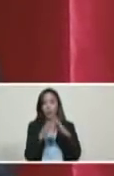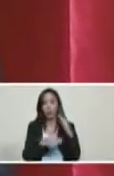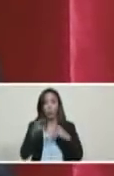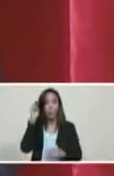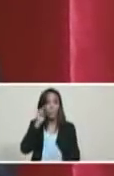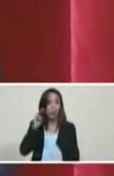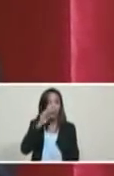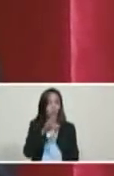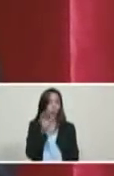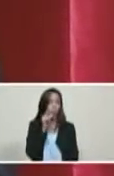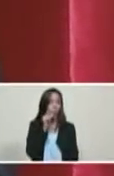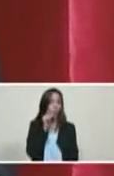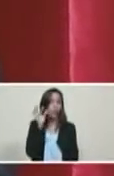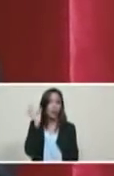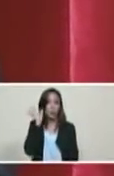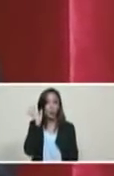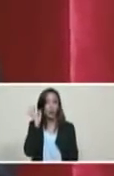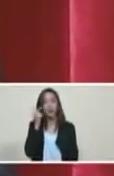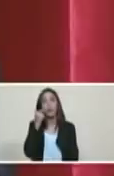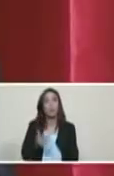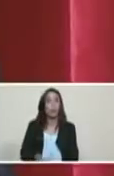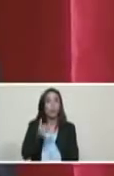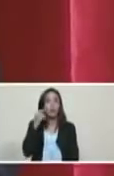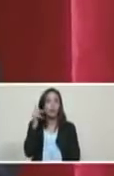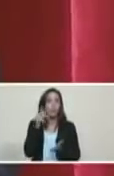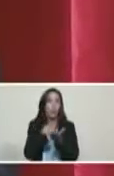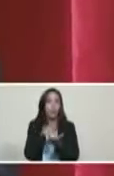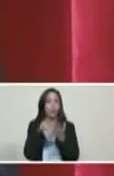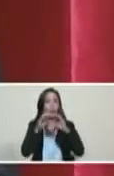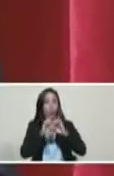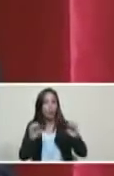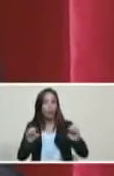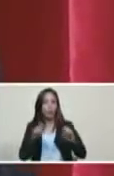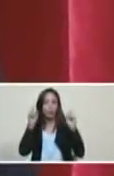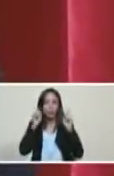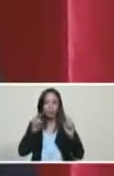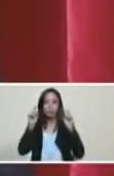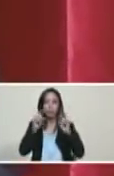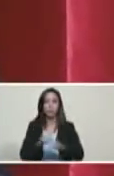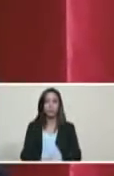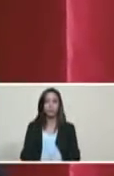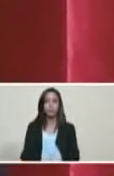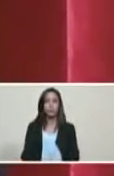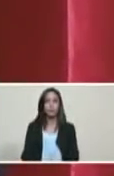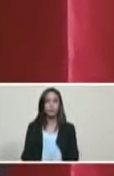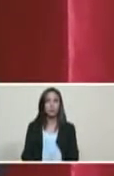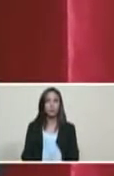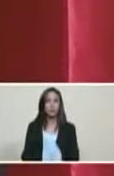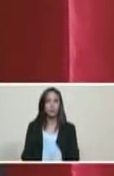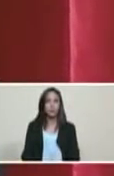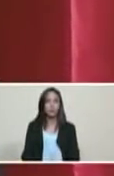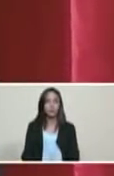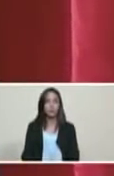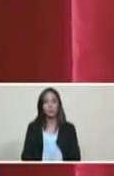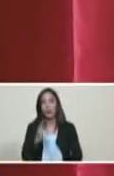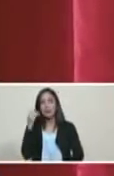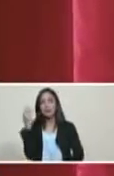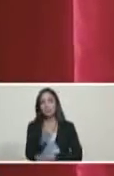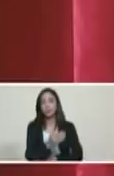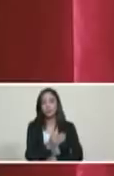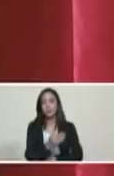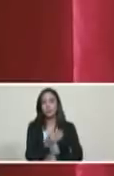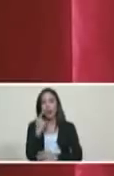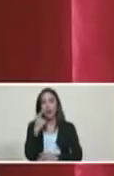maestros y las maestras como actores fundamentales en la calidad educativa. Esta última sentencia tiene que ver con